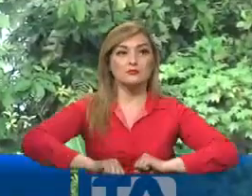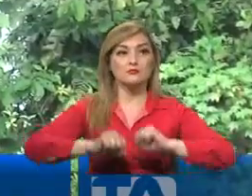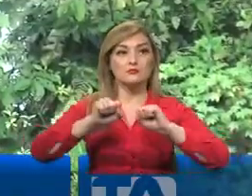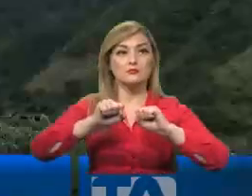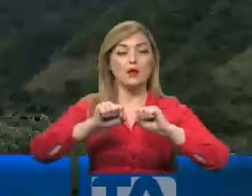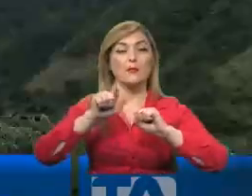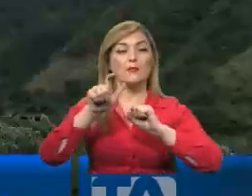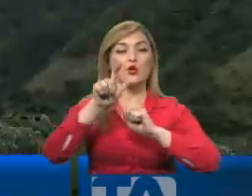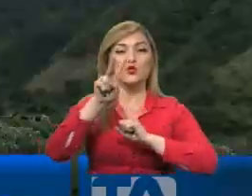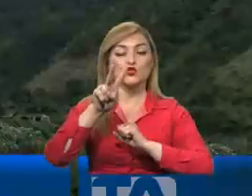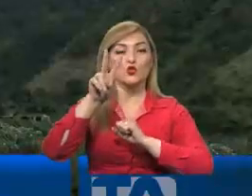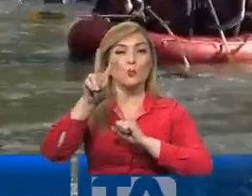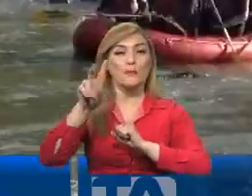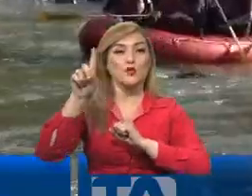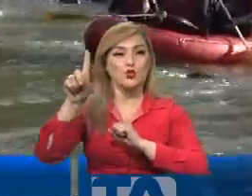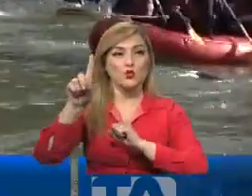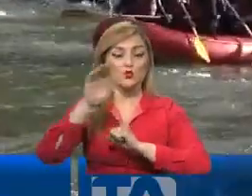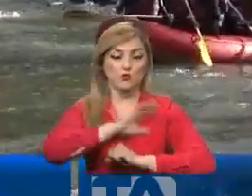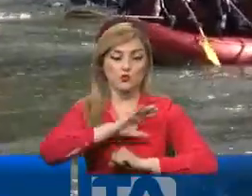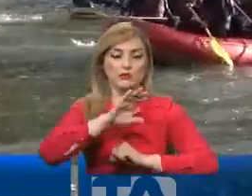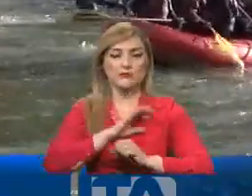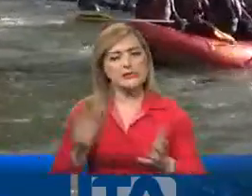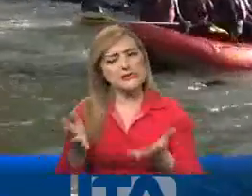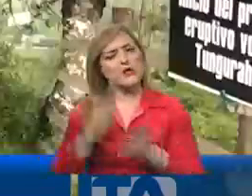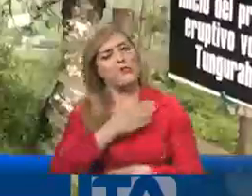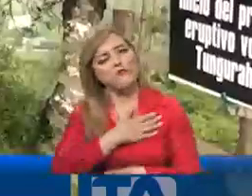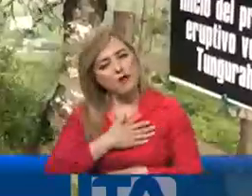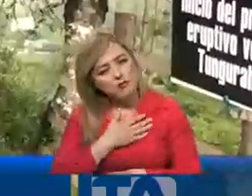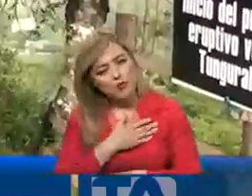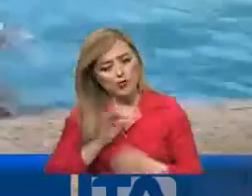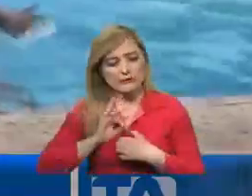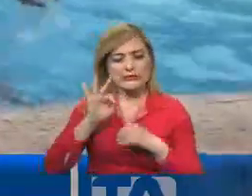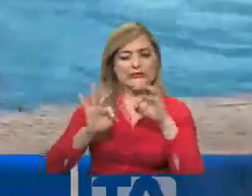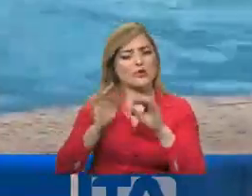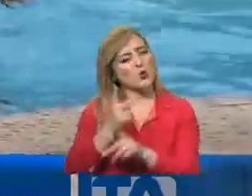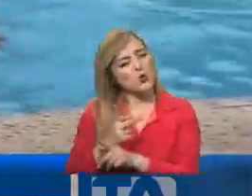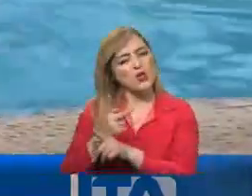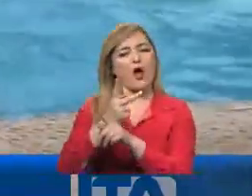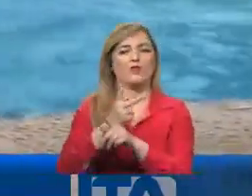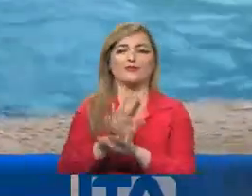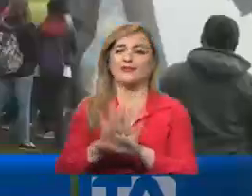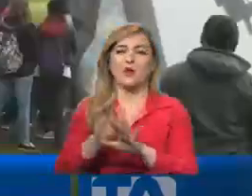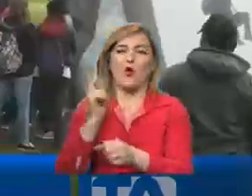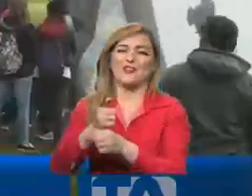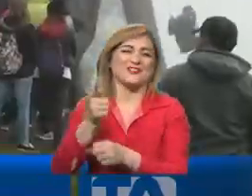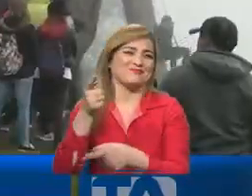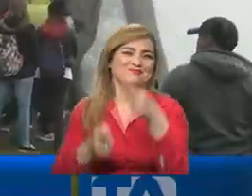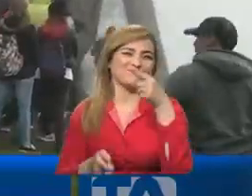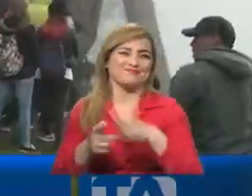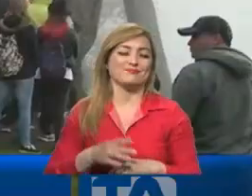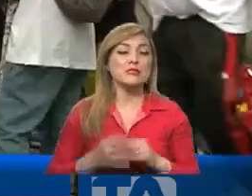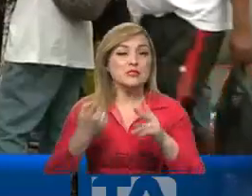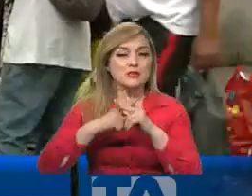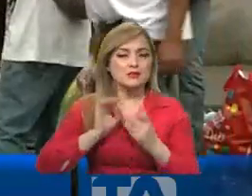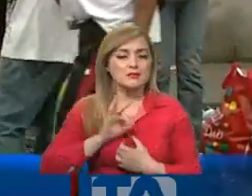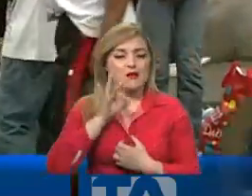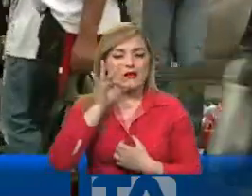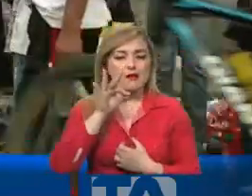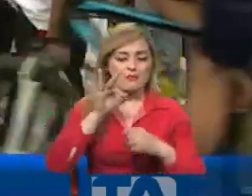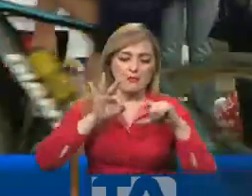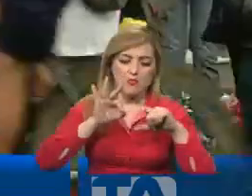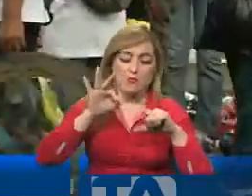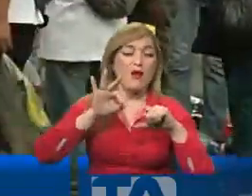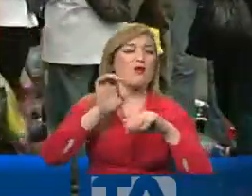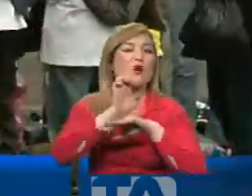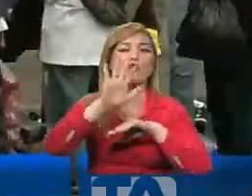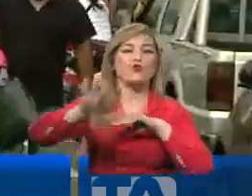exhortar a los 221 watts a implementar medidas el incremento del contagio desde que inició la pandemia se ha registrado a nivel